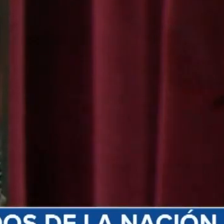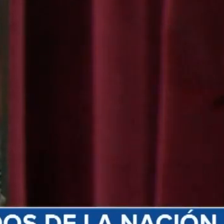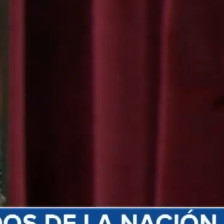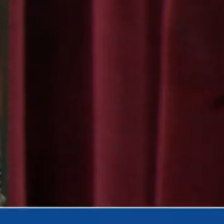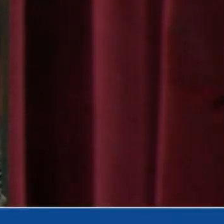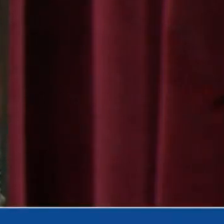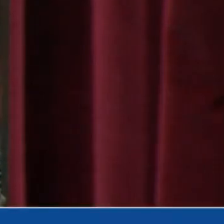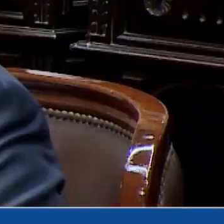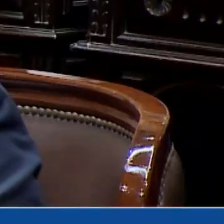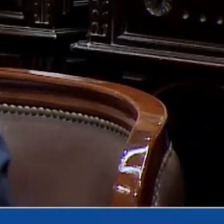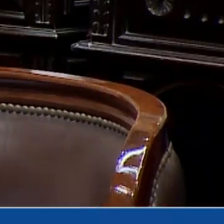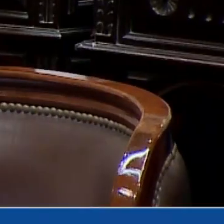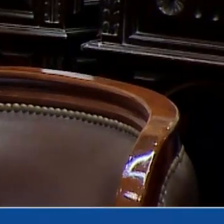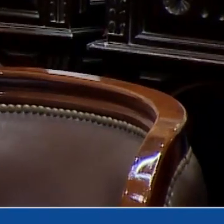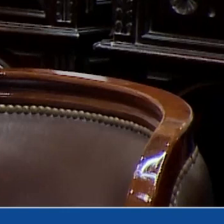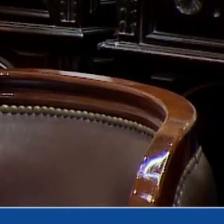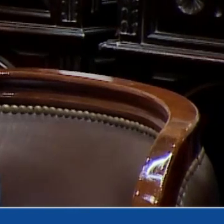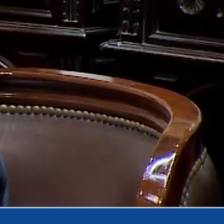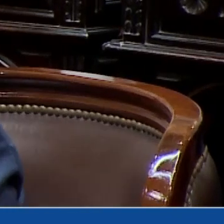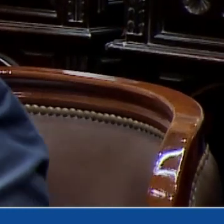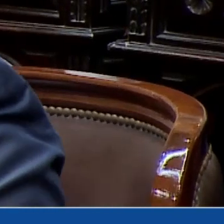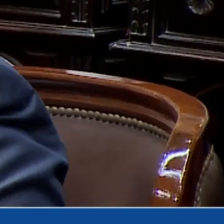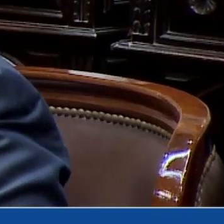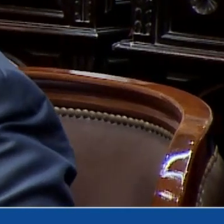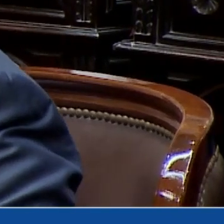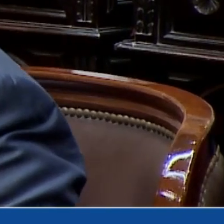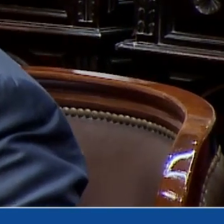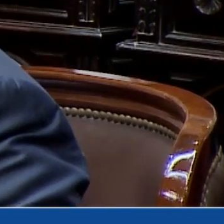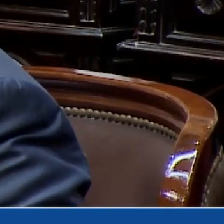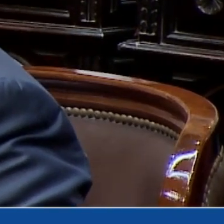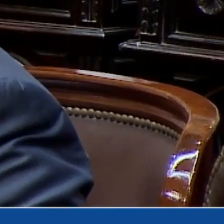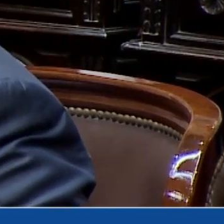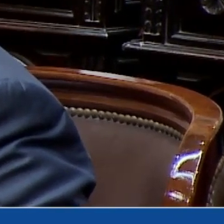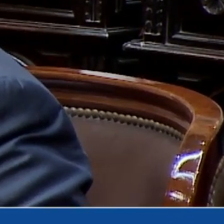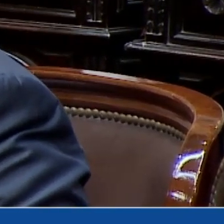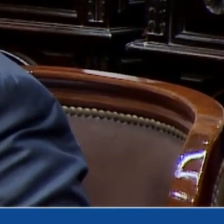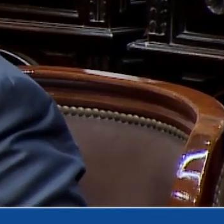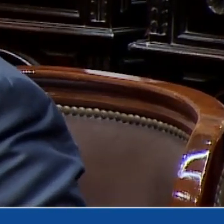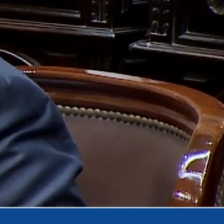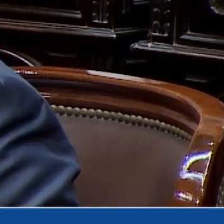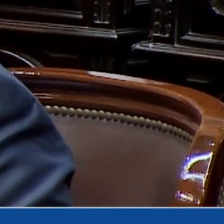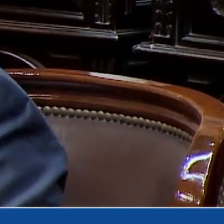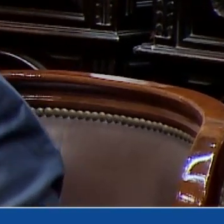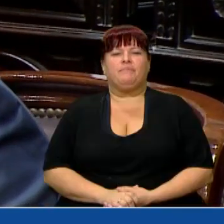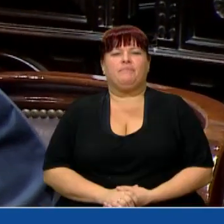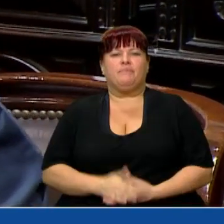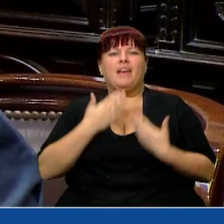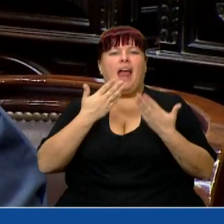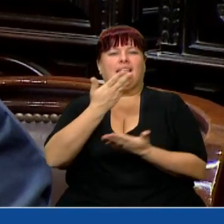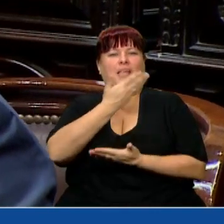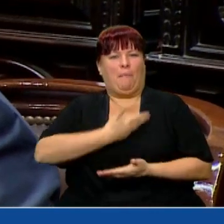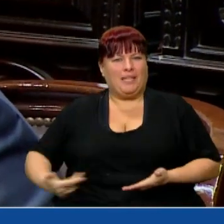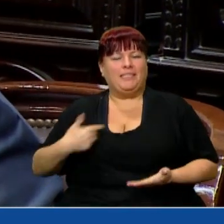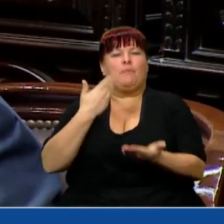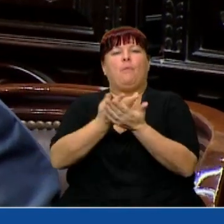Rodríguez. Gracias, Presidenta. Para proponer dos modificaciones